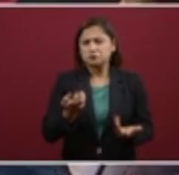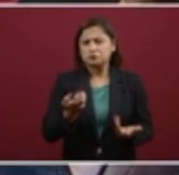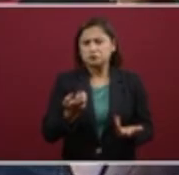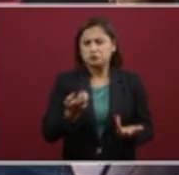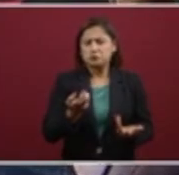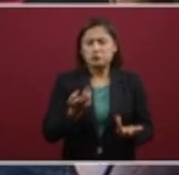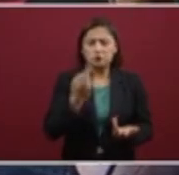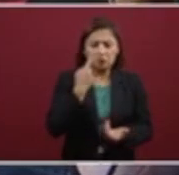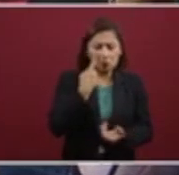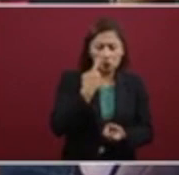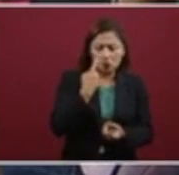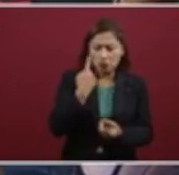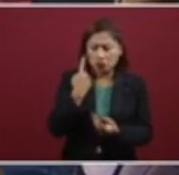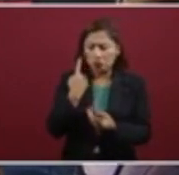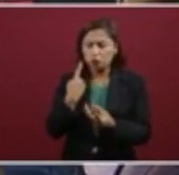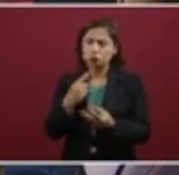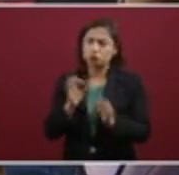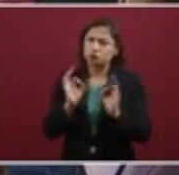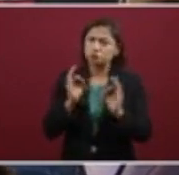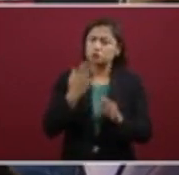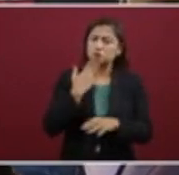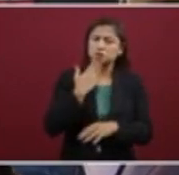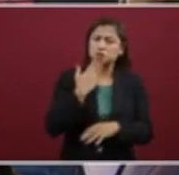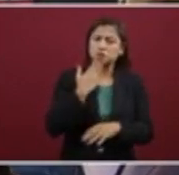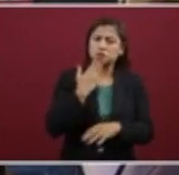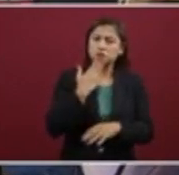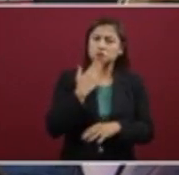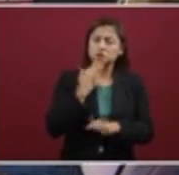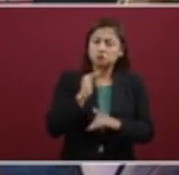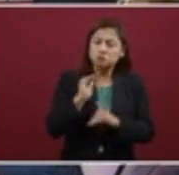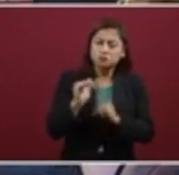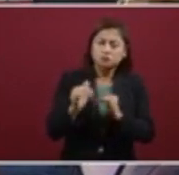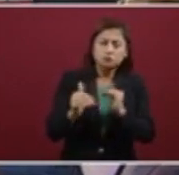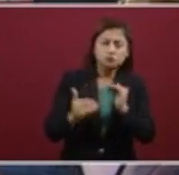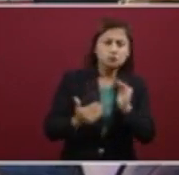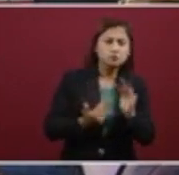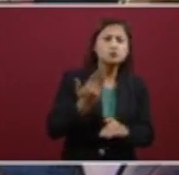nada más que pues hay que seguir trabajando